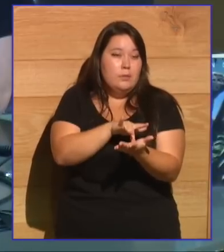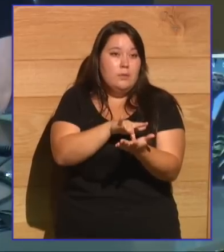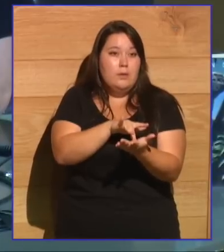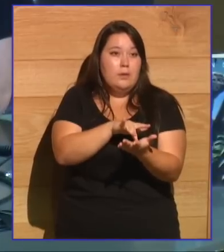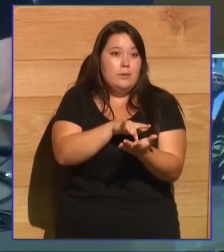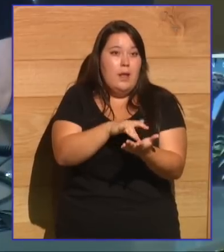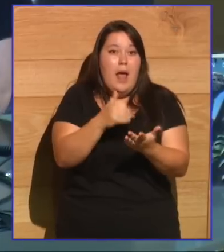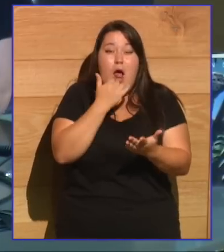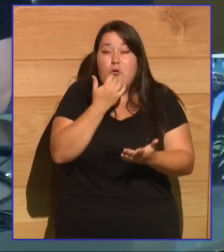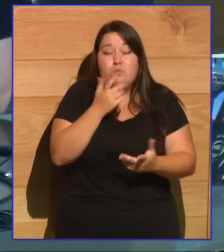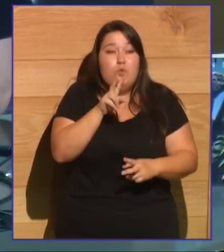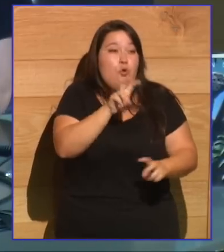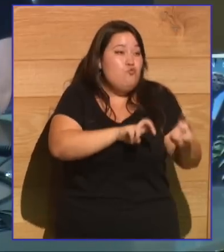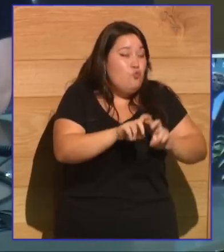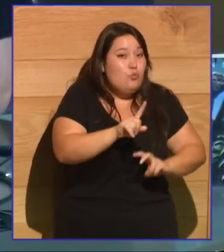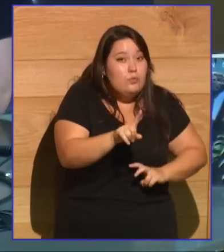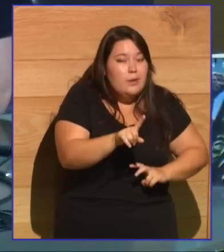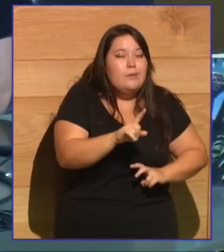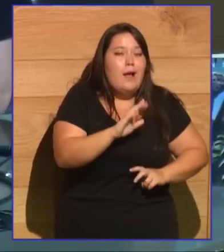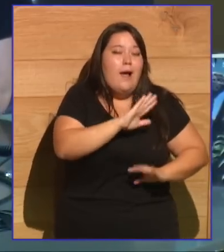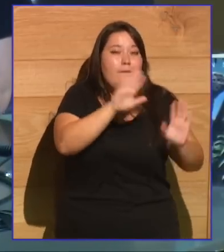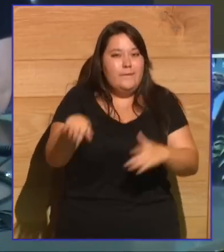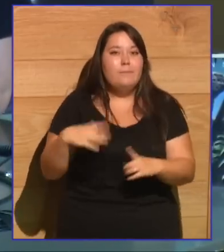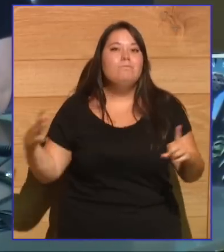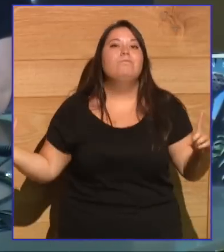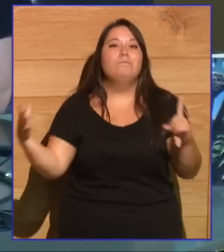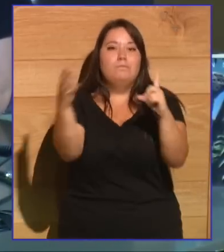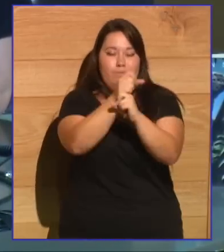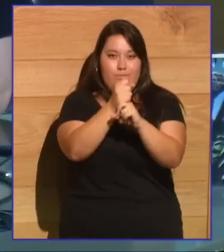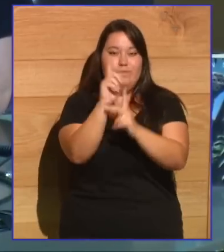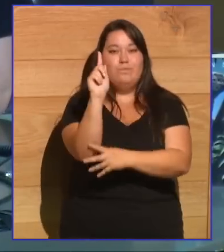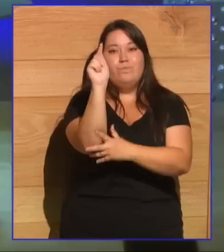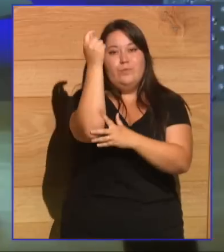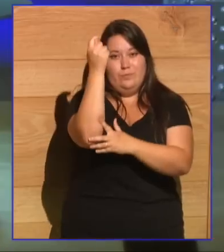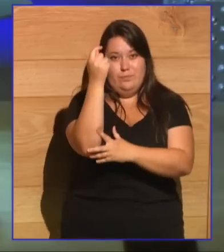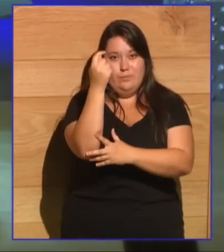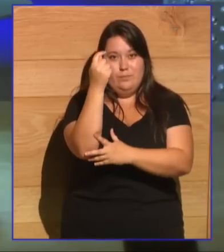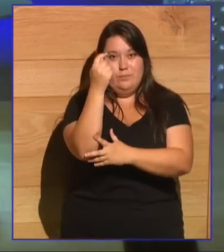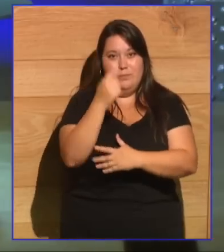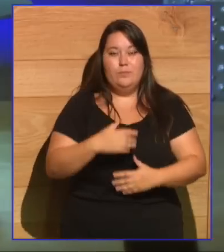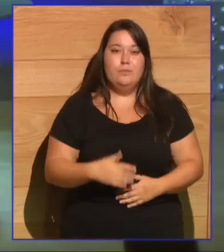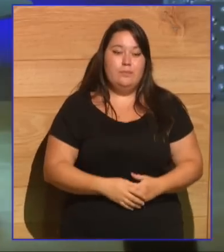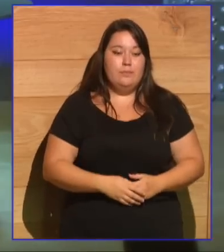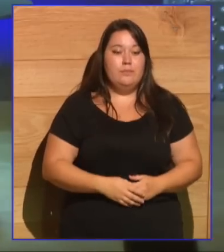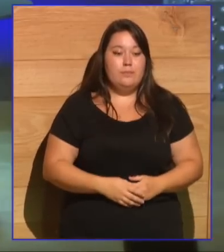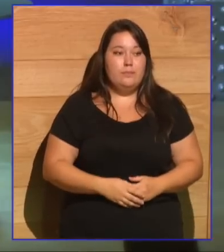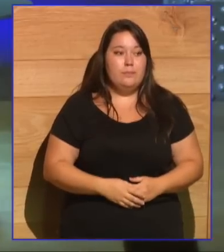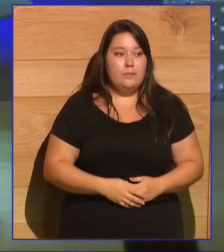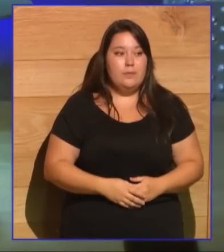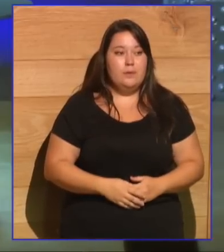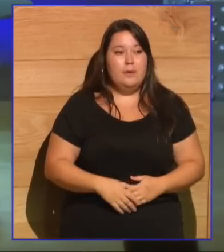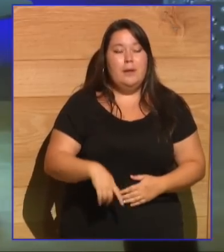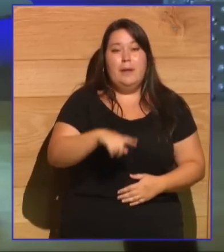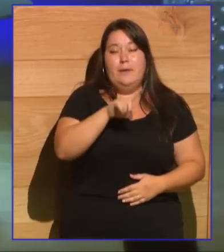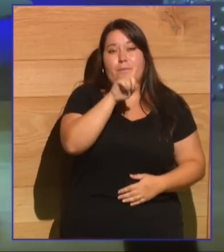buscar algo acaba consiguiendo lo por encima de todas sus otras películas porque crees que hay un rebote del fracaso de